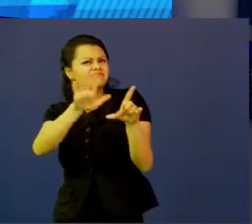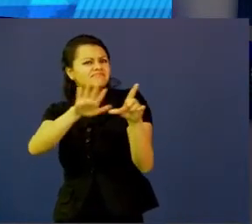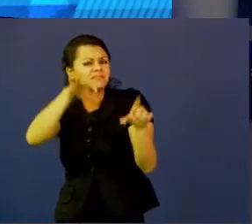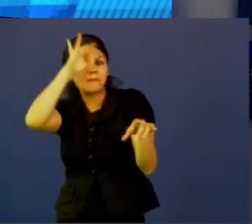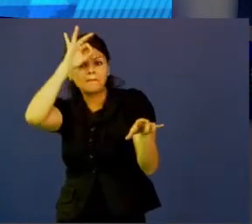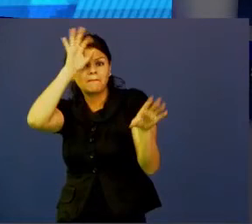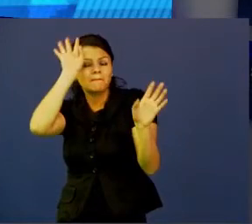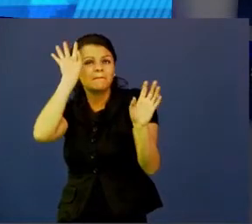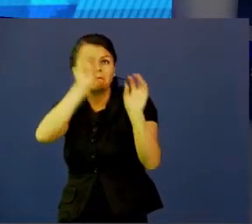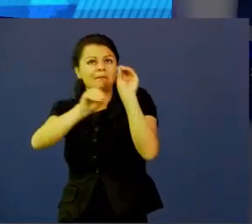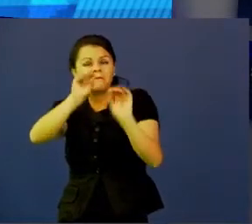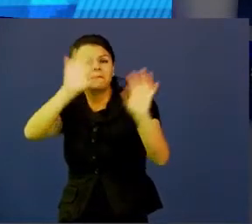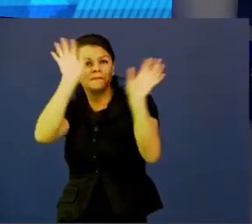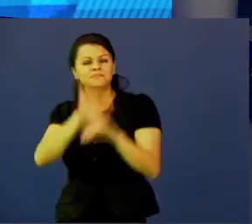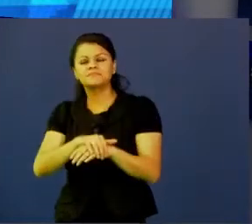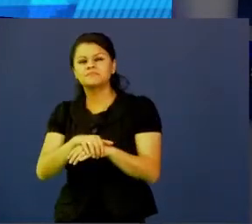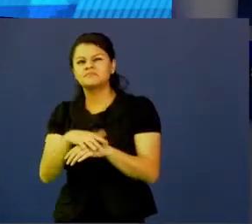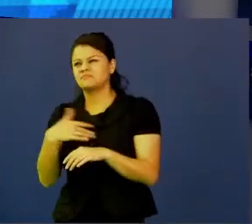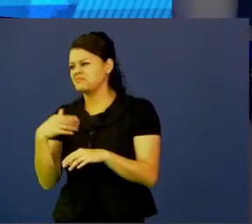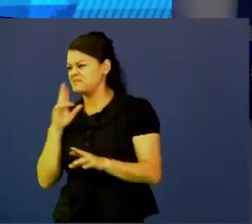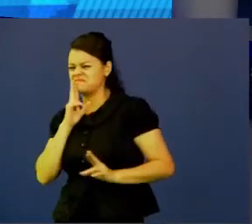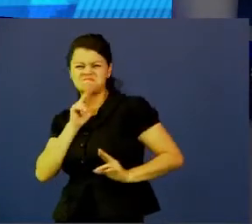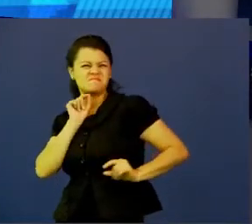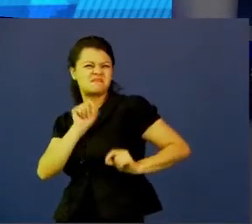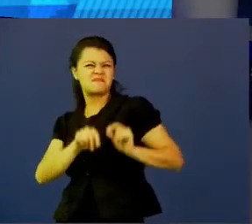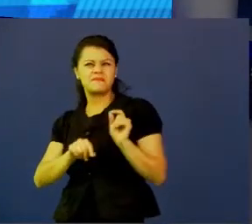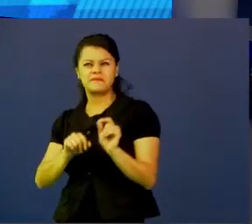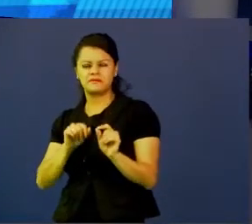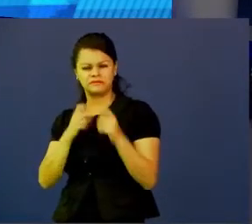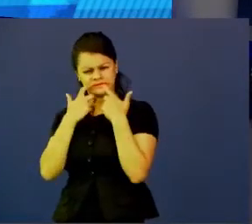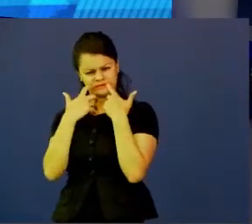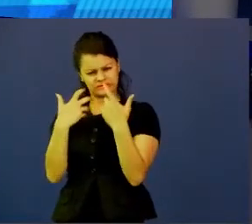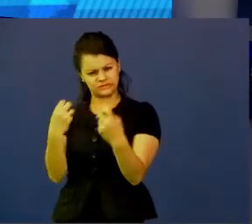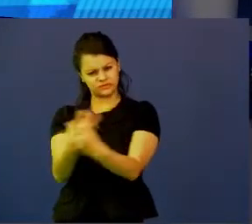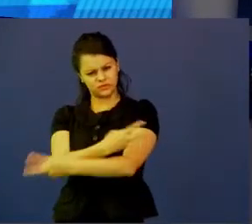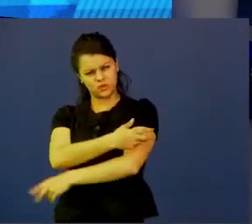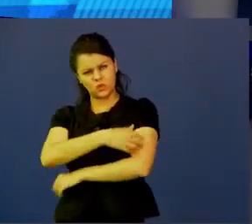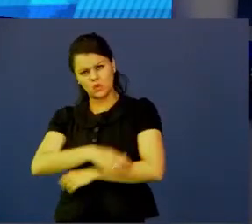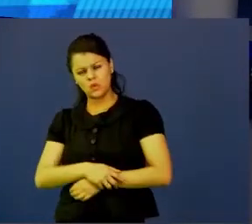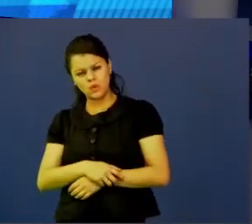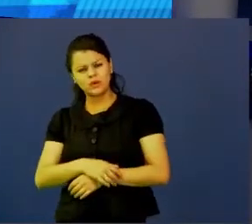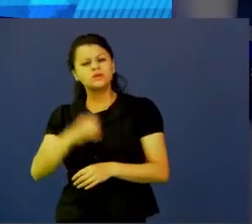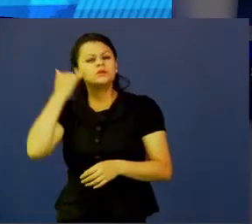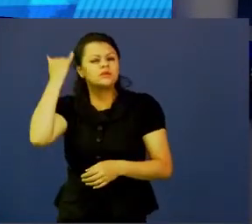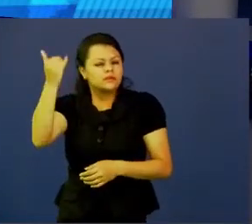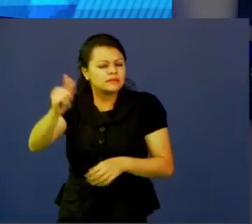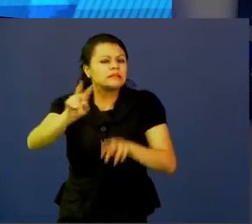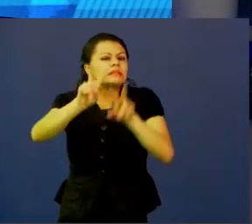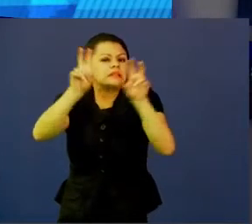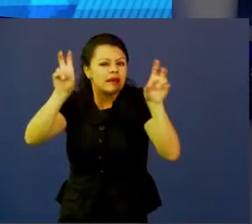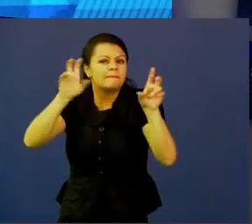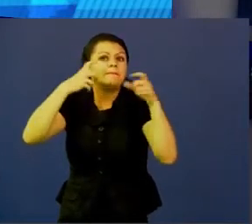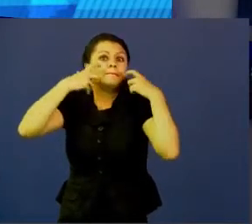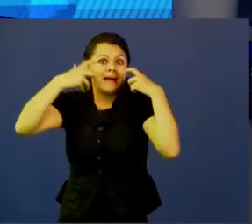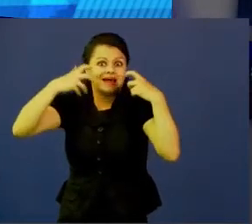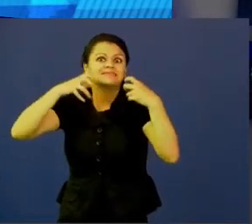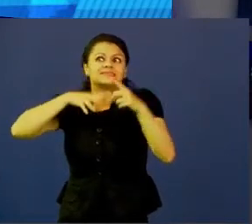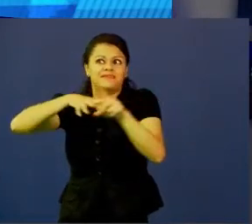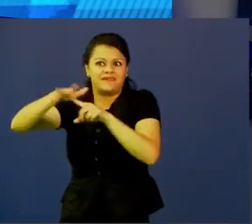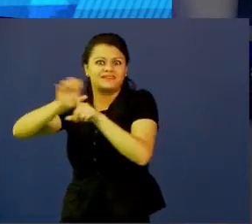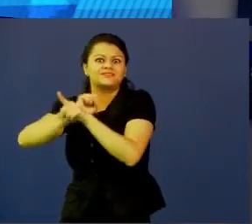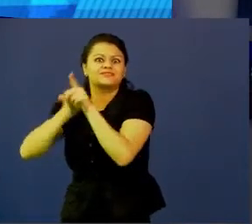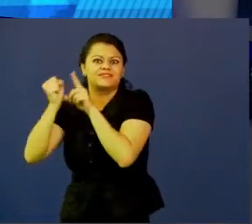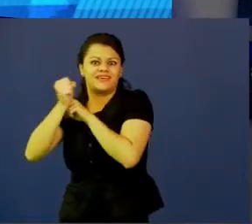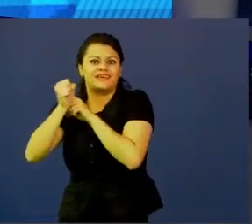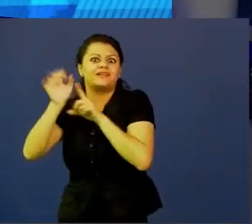este genera tanta violencia, ¿qué pasará entonces con temas mucho más problemáticos para cualquier sociedad?